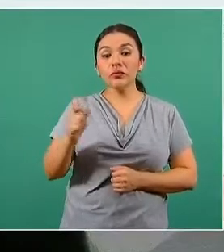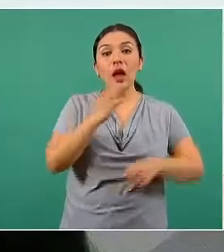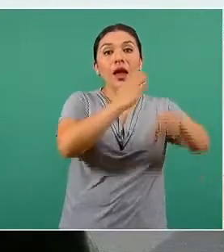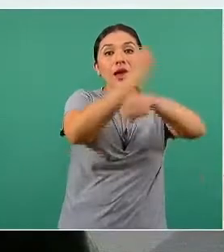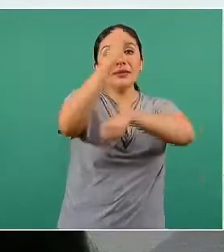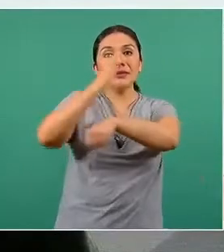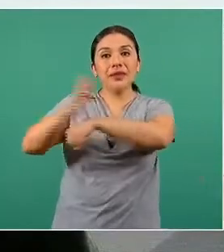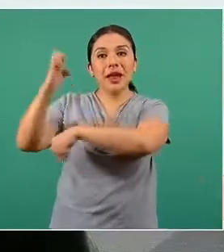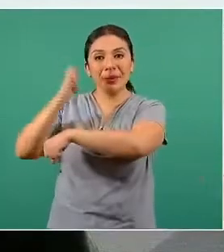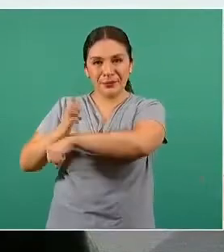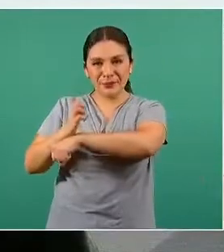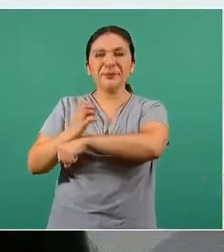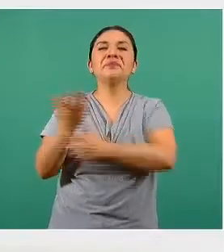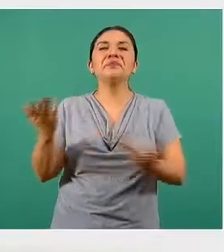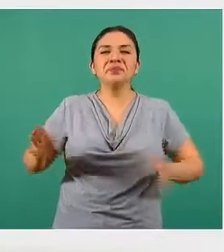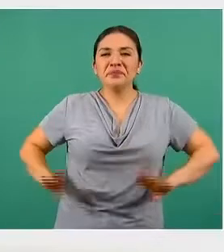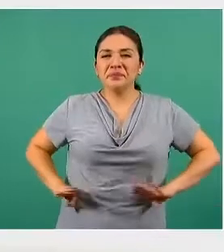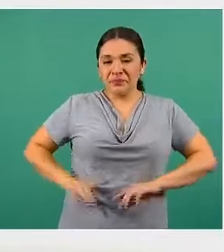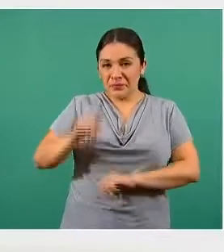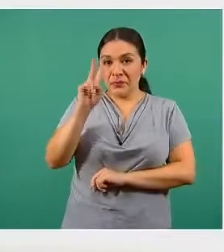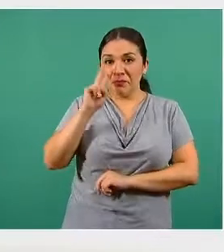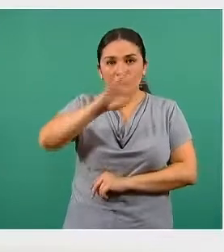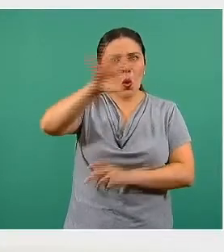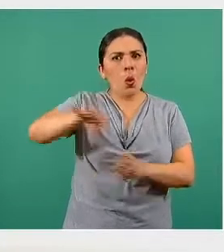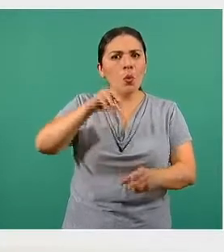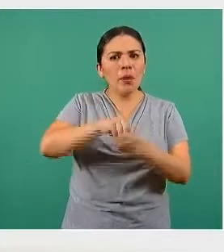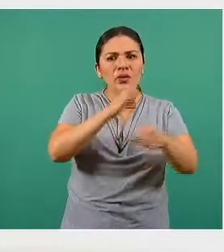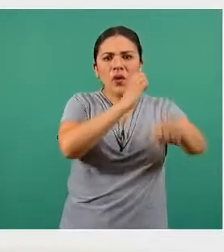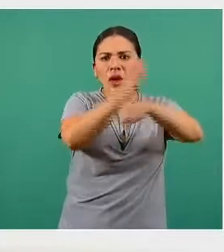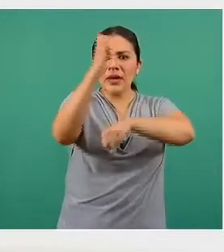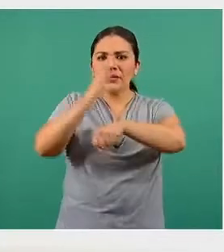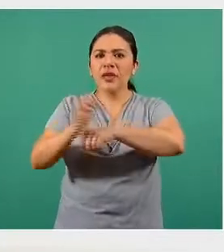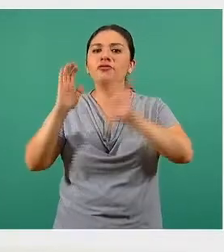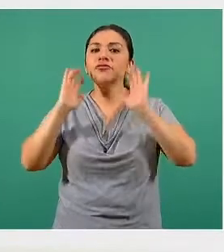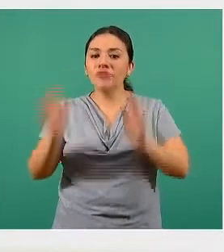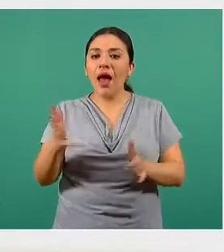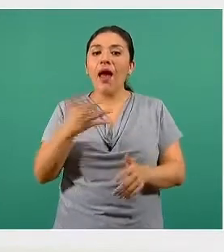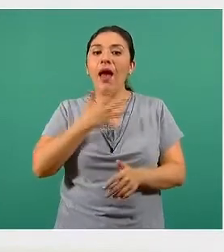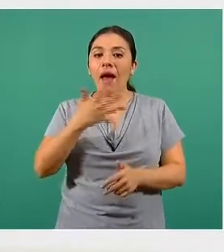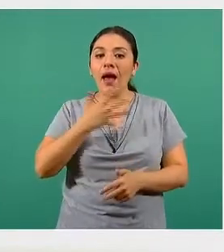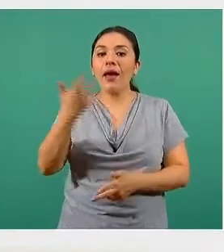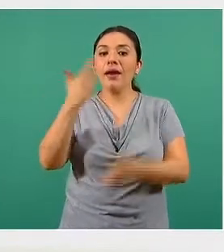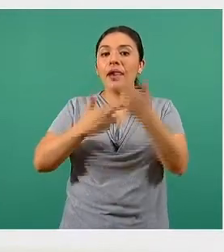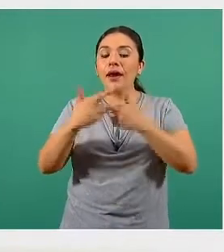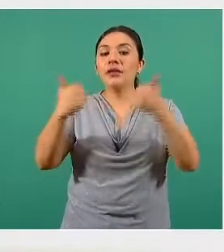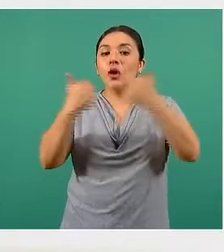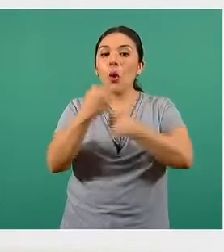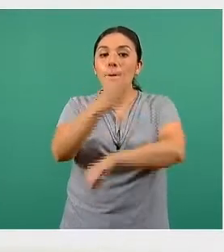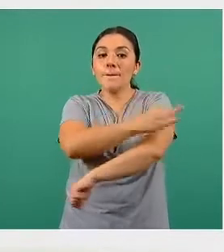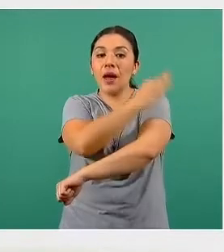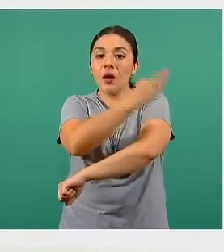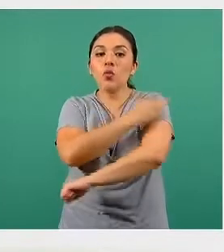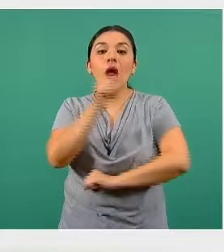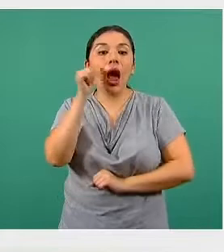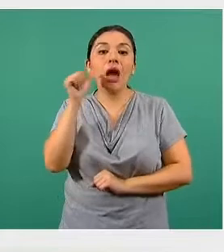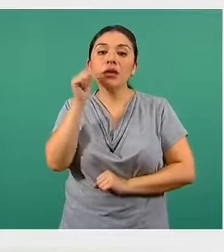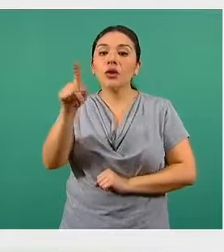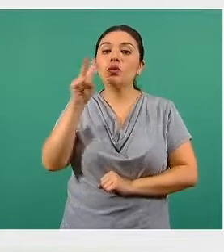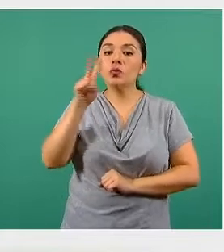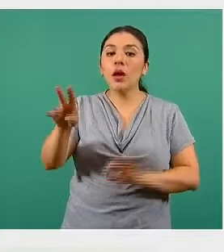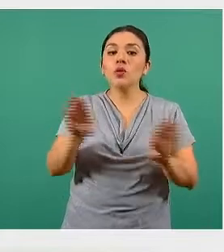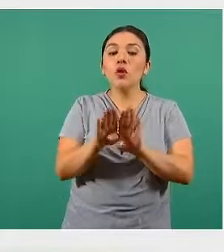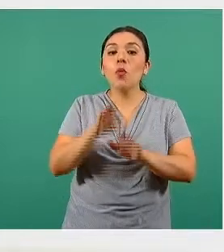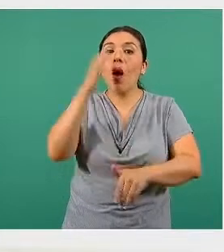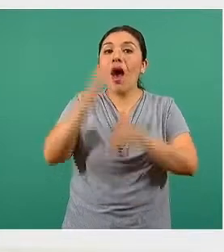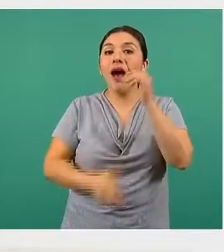entidad federativa. Vemos que prácticamente todas las entidades federativas regresan a estar vacunando. Ayer veíamos, con el fin del